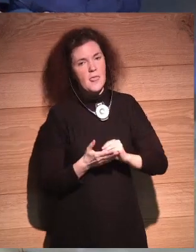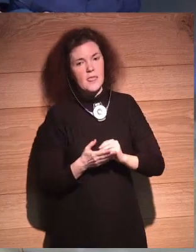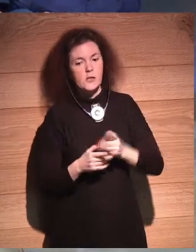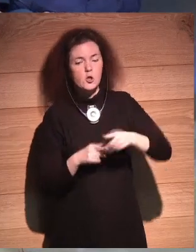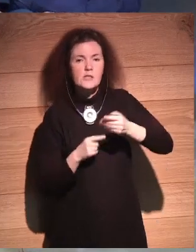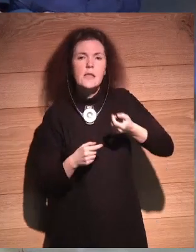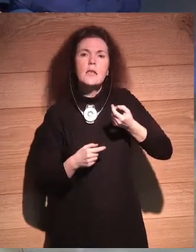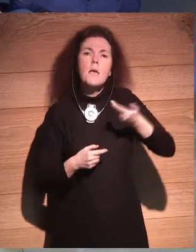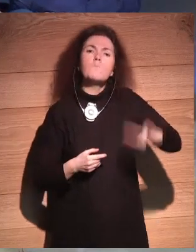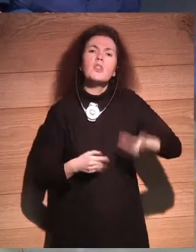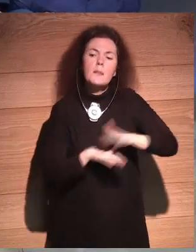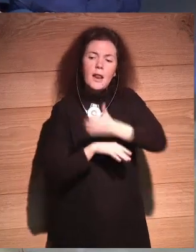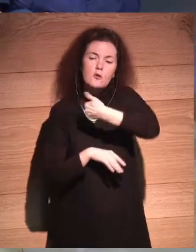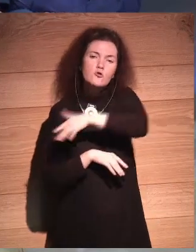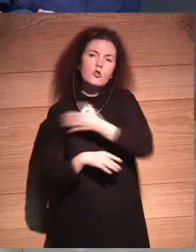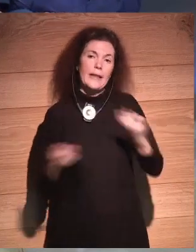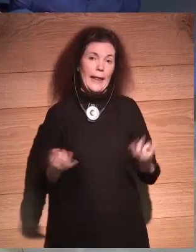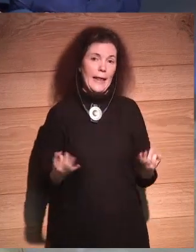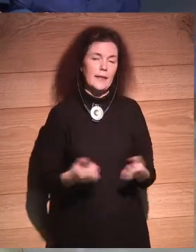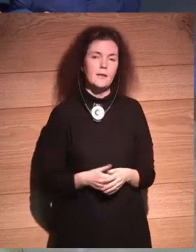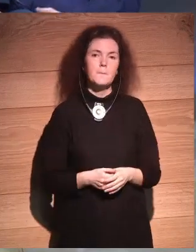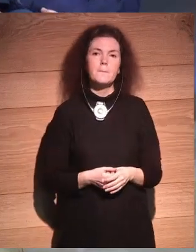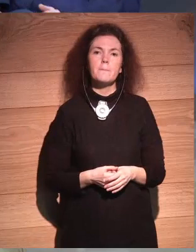que nos importa, qué es importante para nosotros.